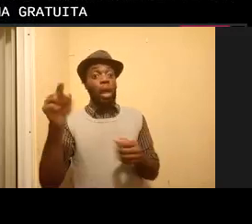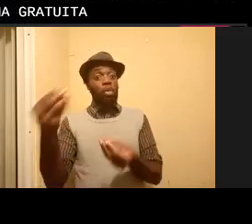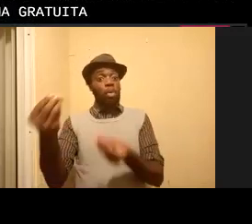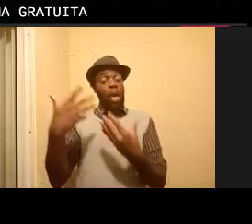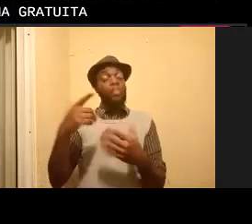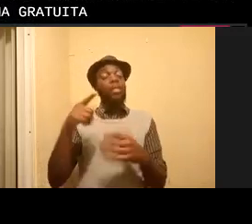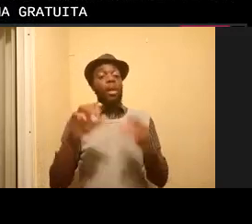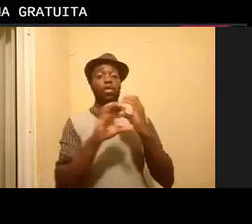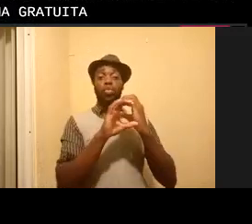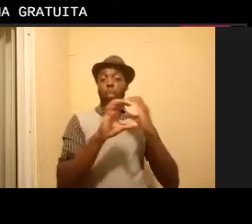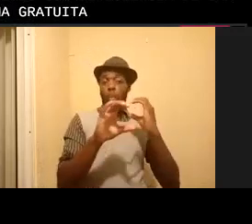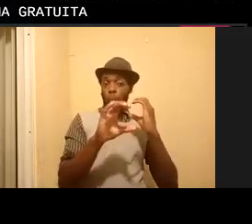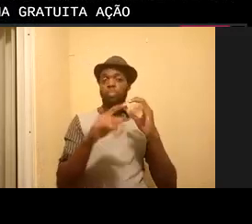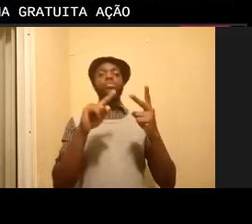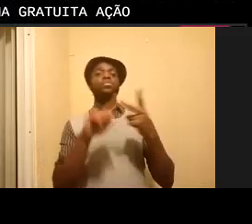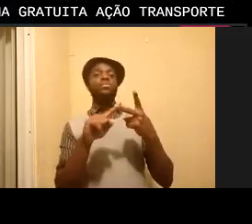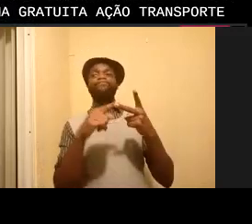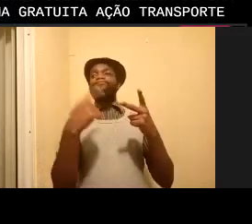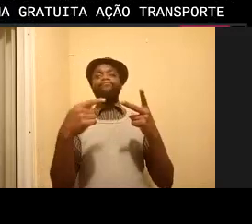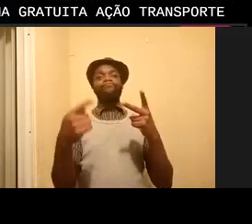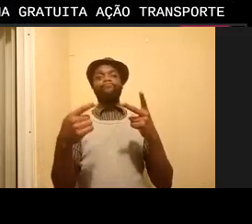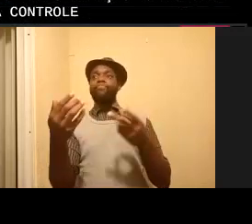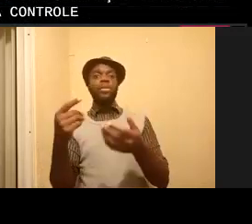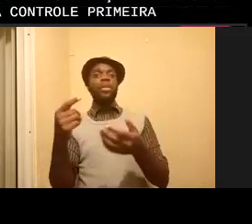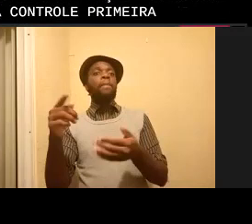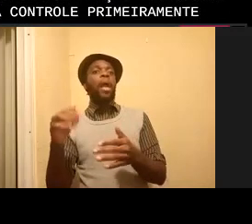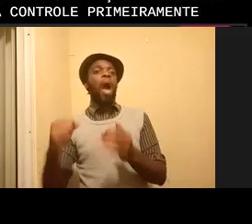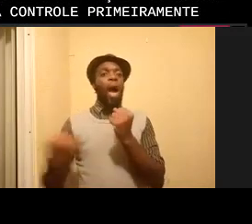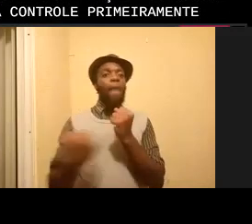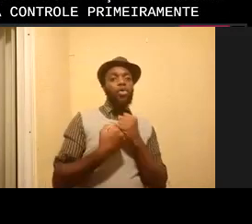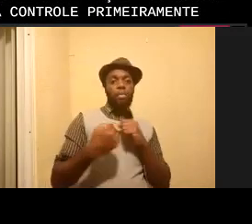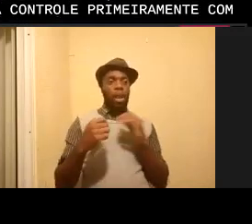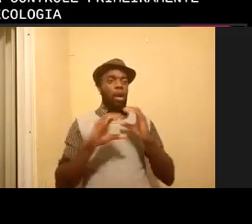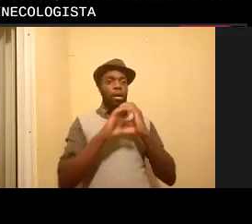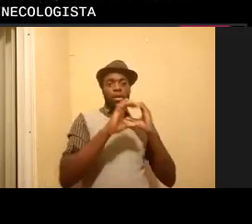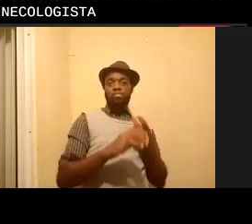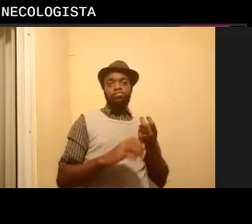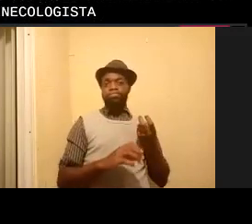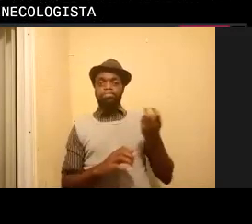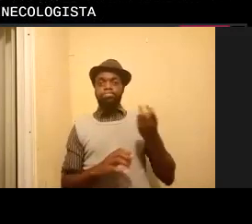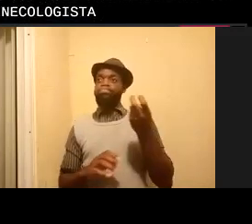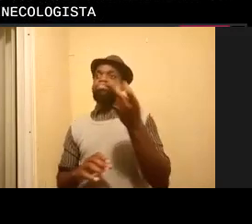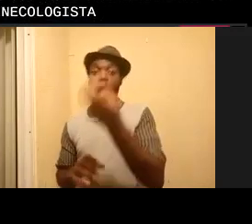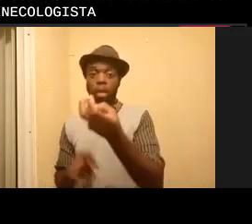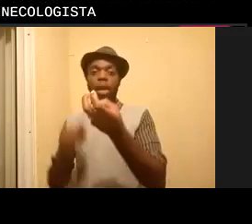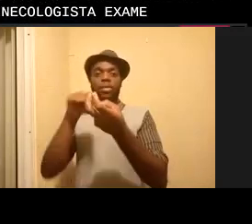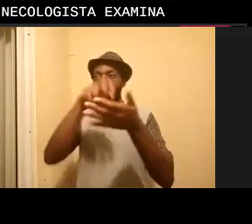puedan ir a controles primero con el ginecólogo, para que puedan examinarse y de ahí pasar quienes